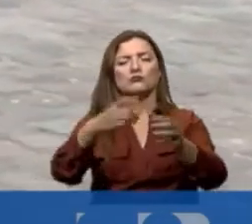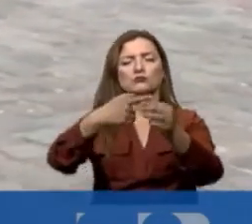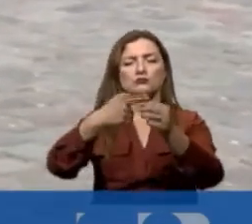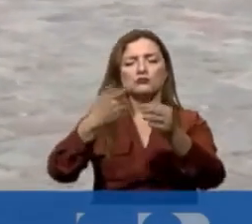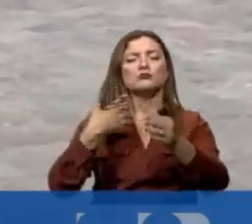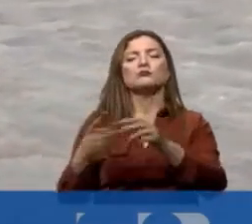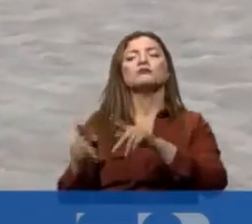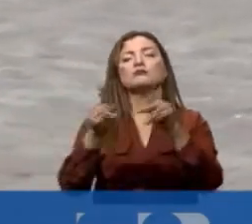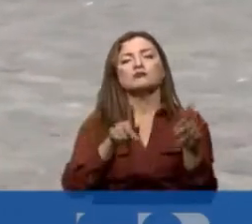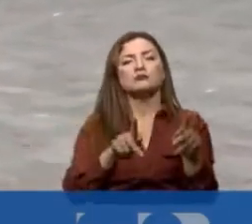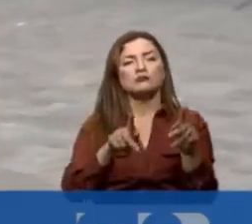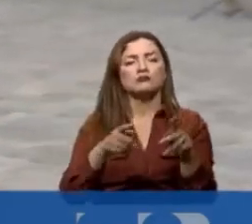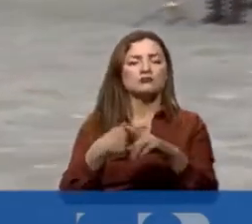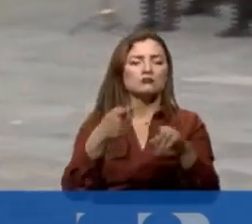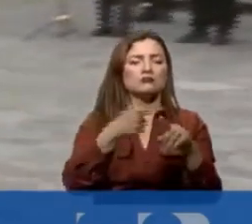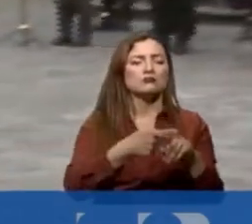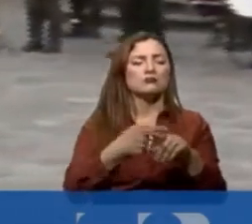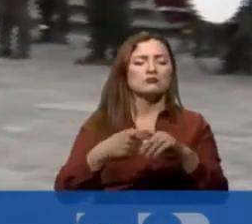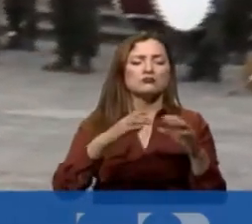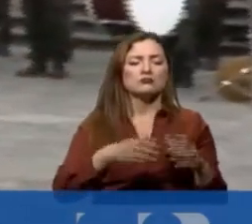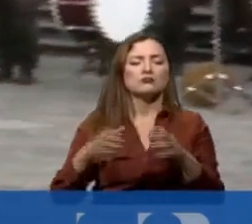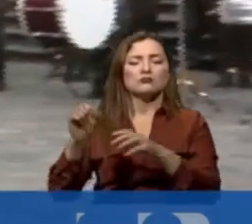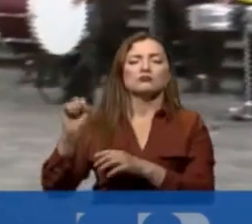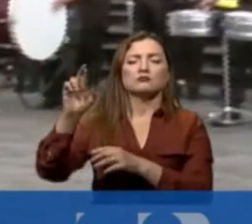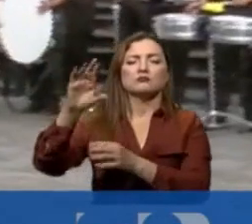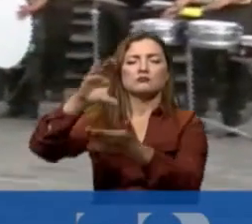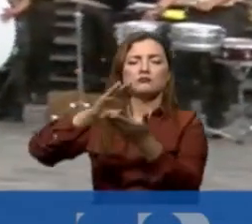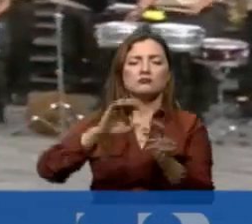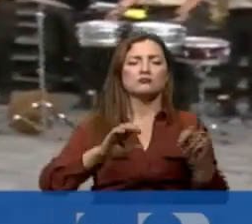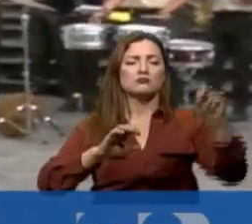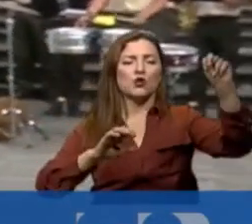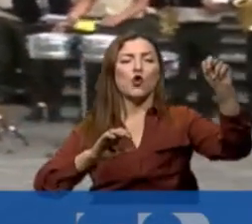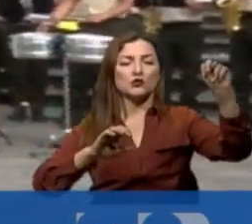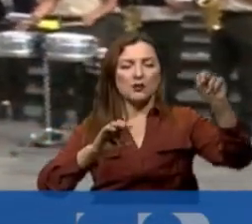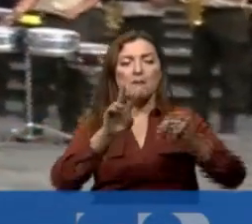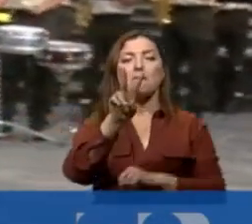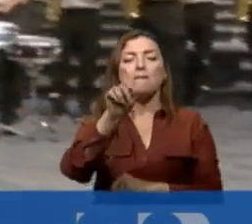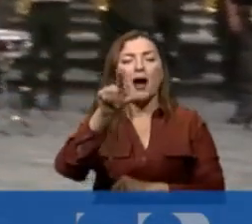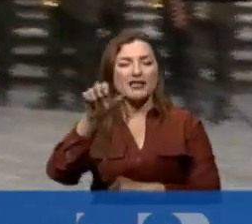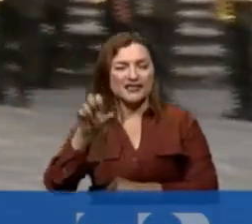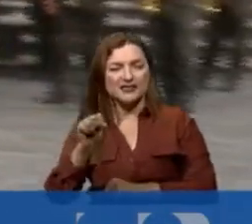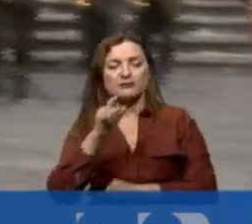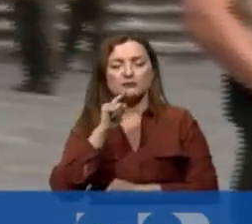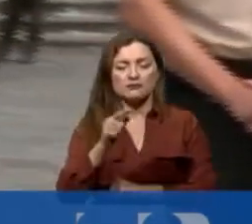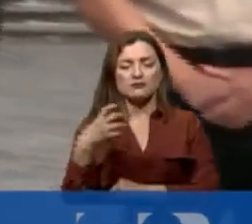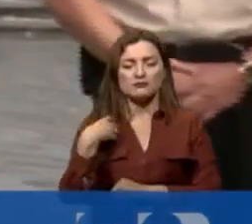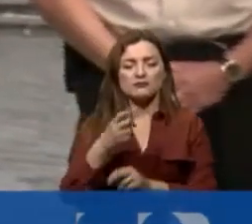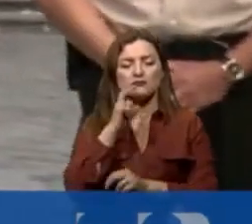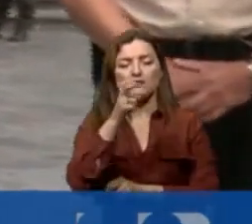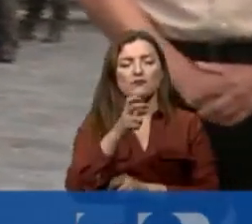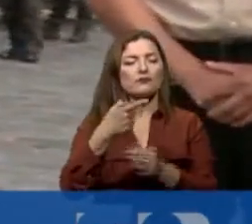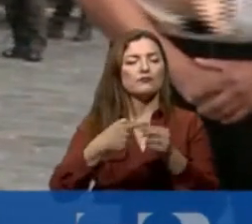está planificado en cada uno de los sectores, sur, centro, norte e intervalles para garantizar el turismo que requiere la capital.